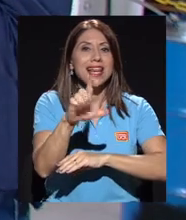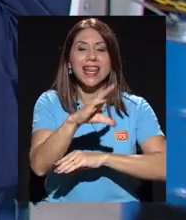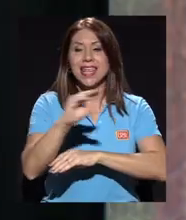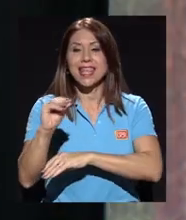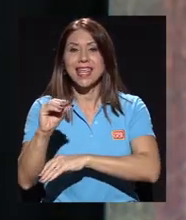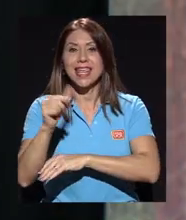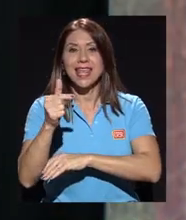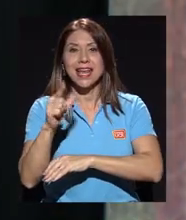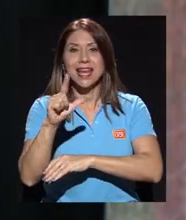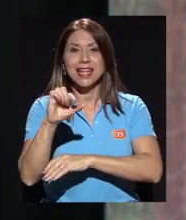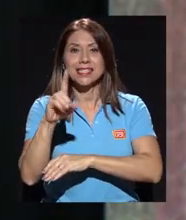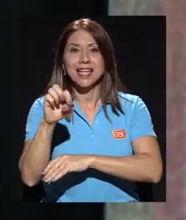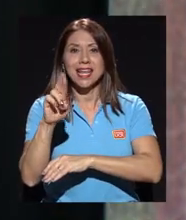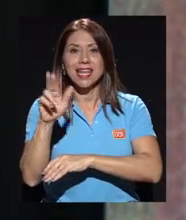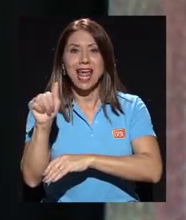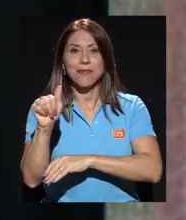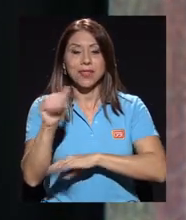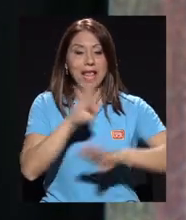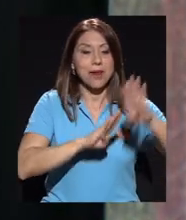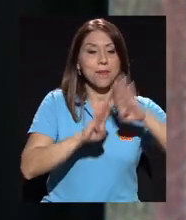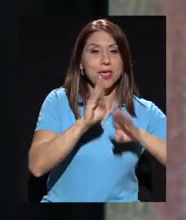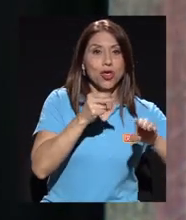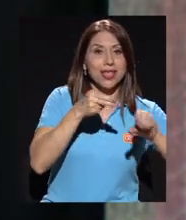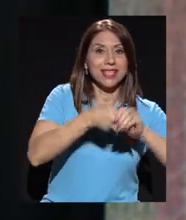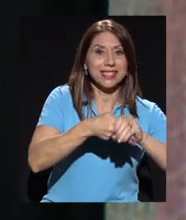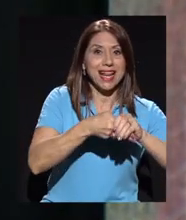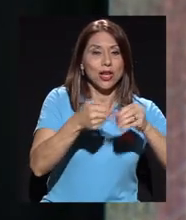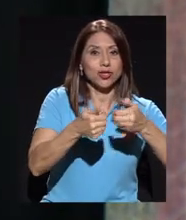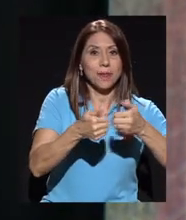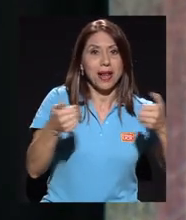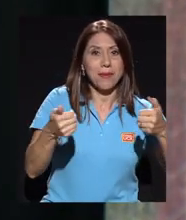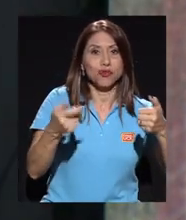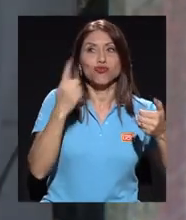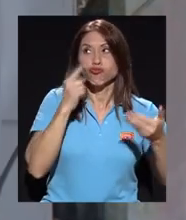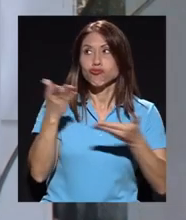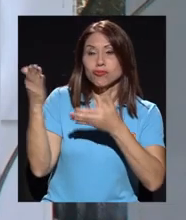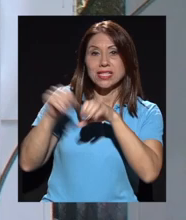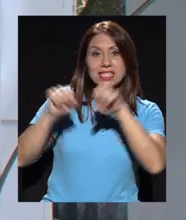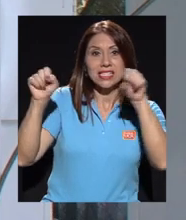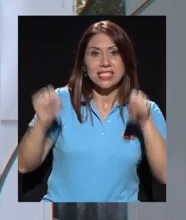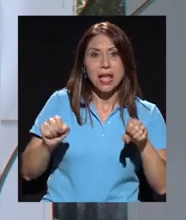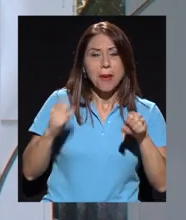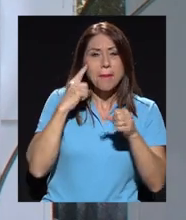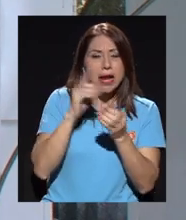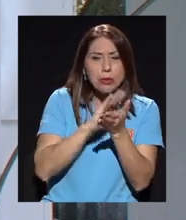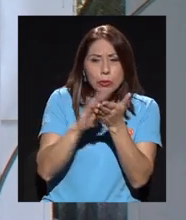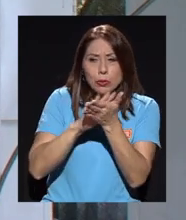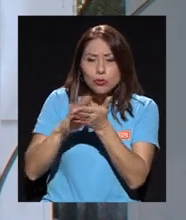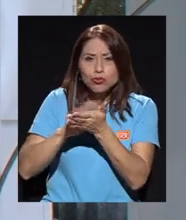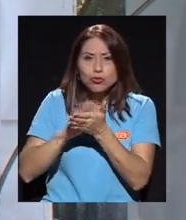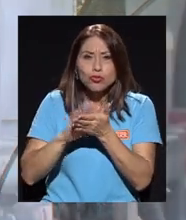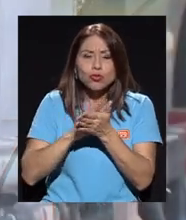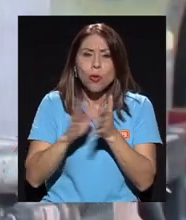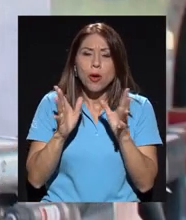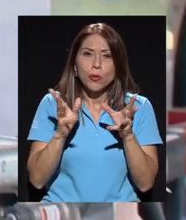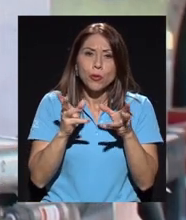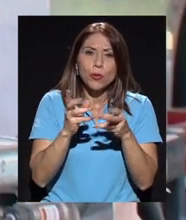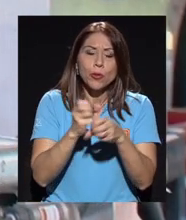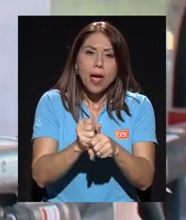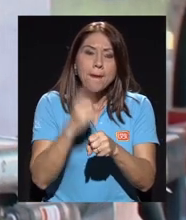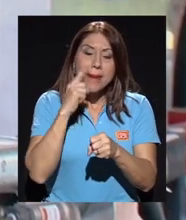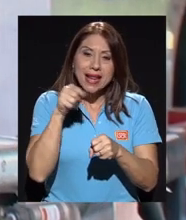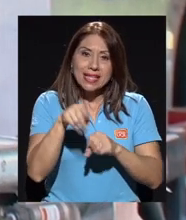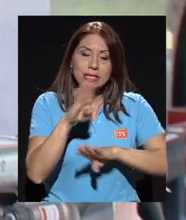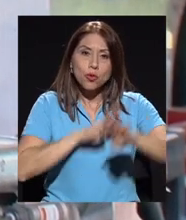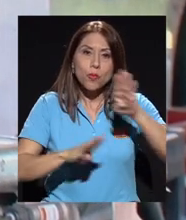biodiesel lo separamos y lo hacemos pasar por este sistema, que es un sistema de filtración, para hacerle una limpieza o un lavado, ¿verdad? Para obtener